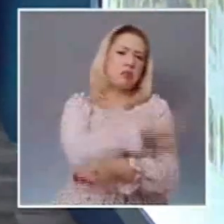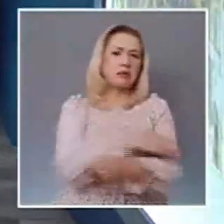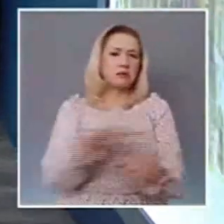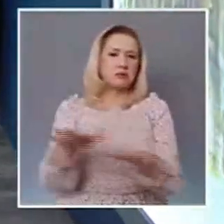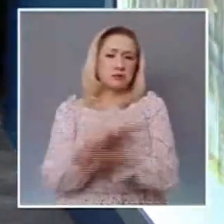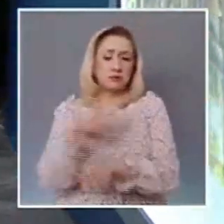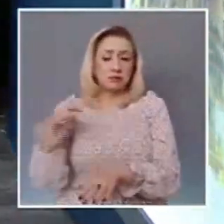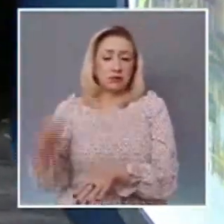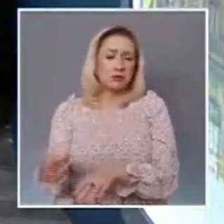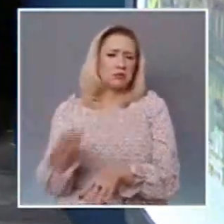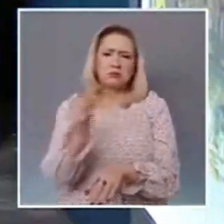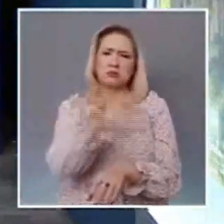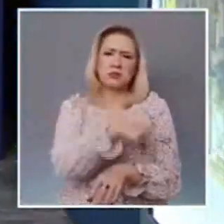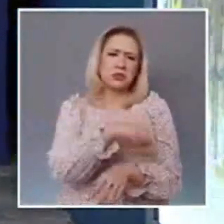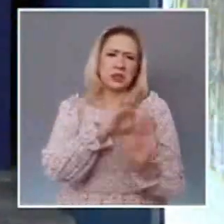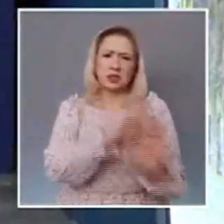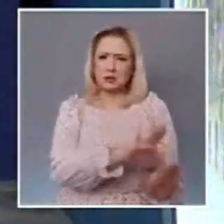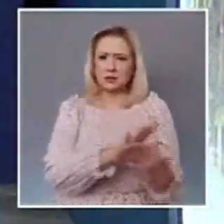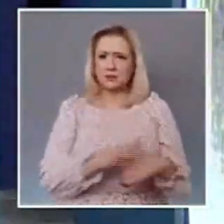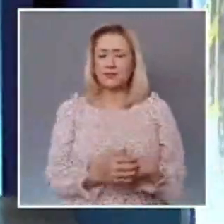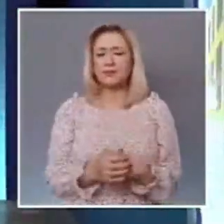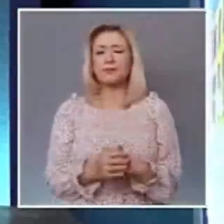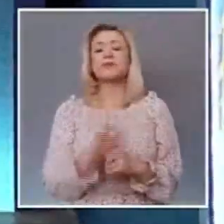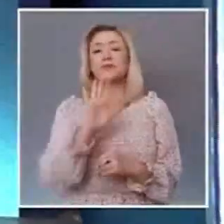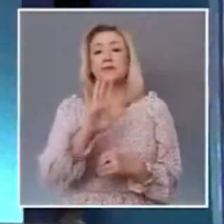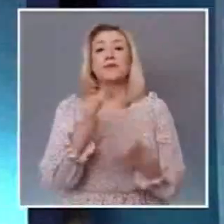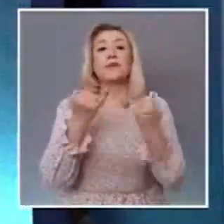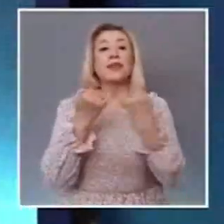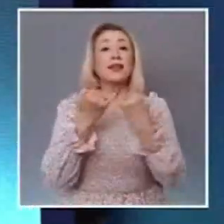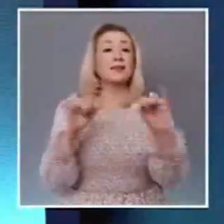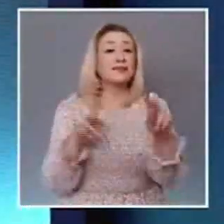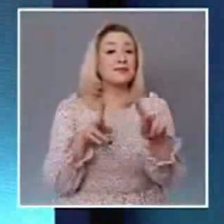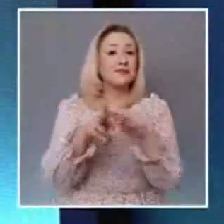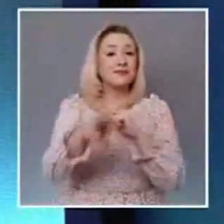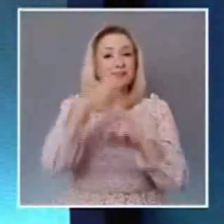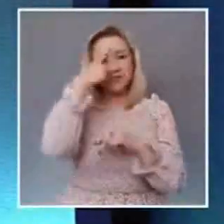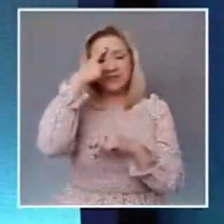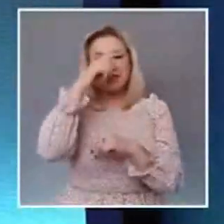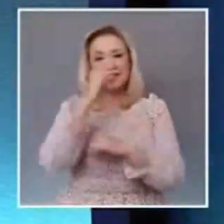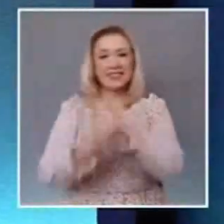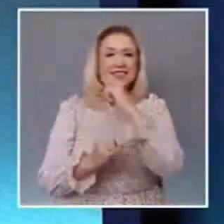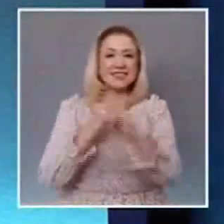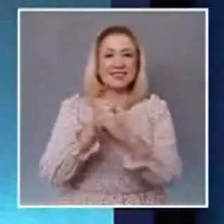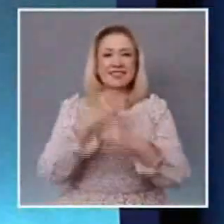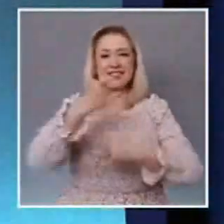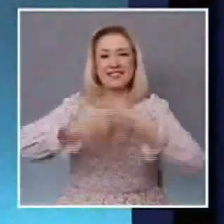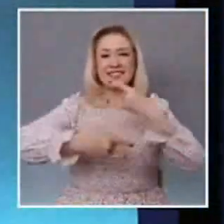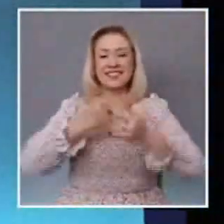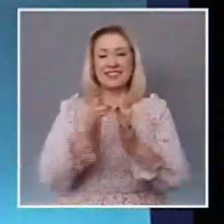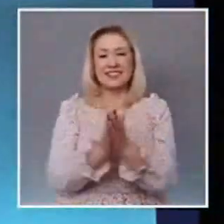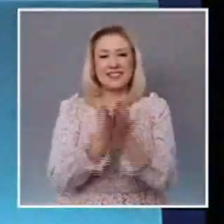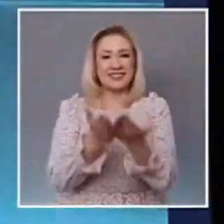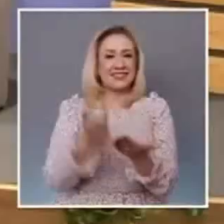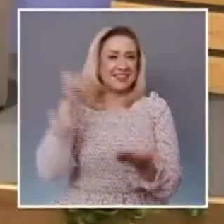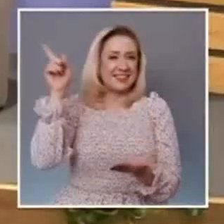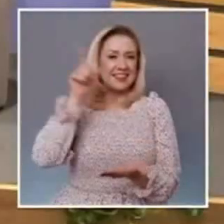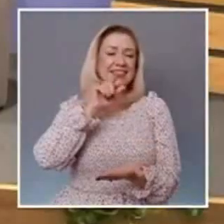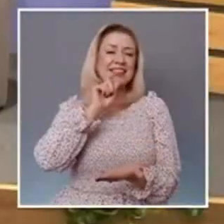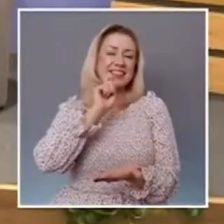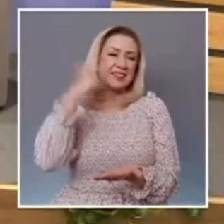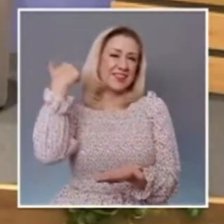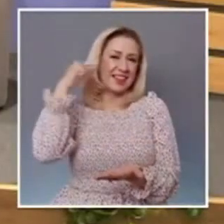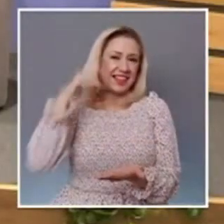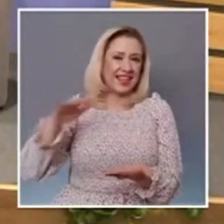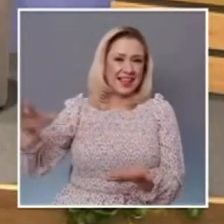Y en otra información, previo a la inauguración formal de la Feria Internacional del Libro de Guadalajara, la ministra Ana Margarita Ríos Farjat participó